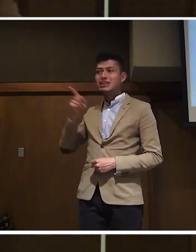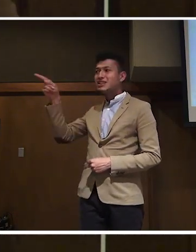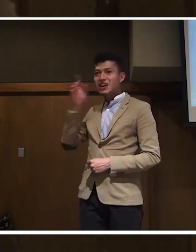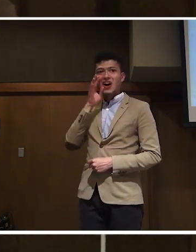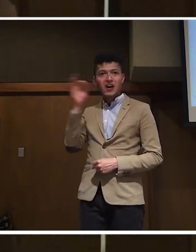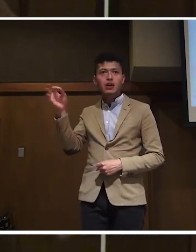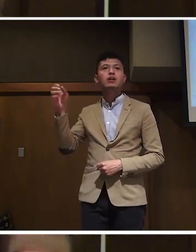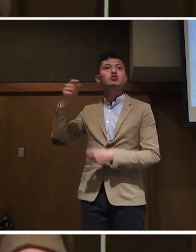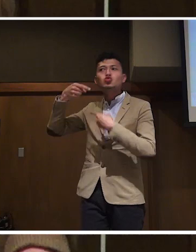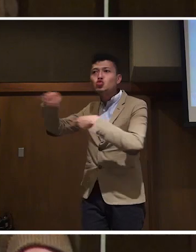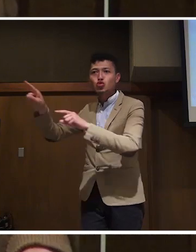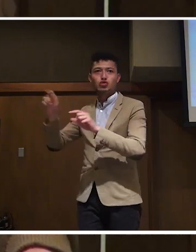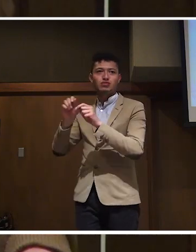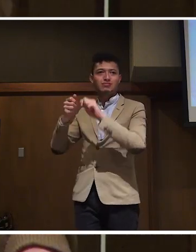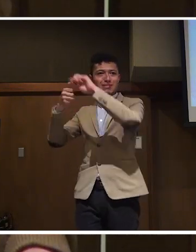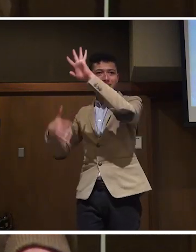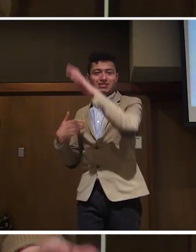este es solamente el central,